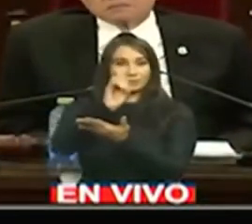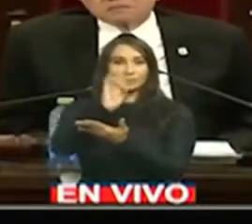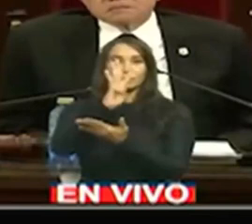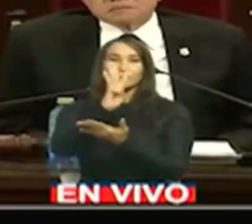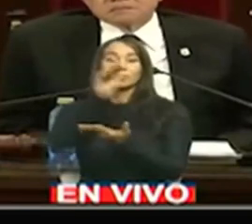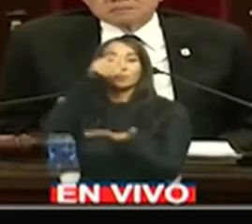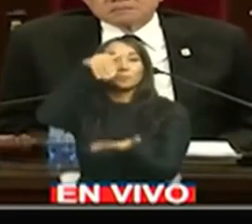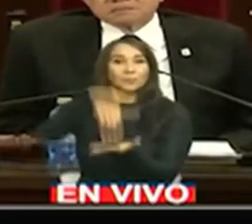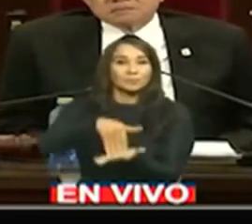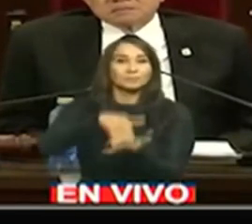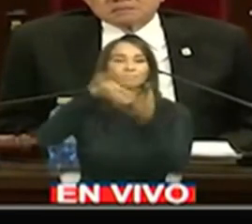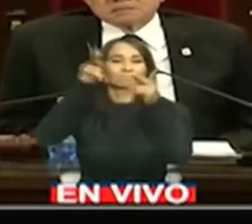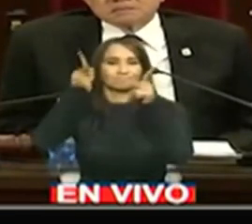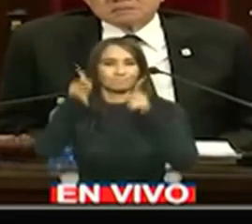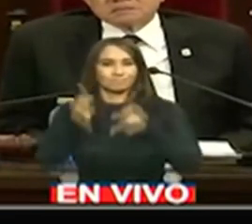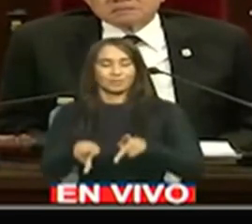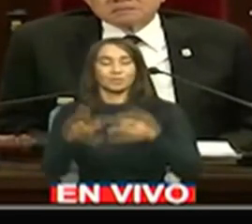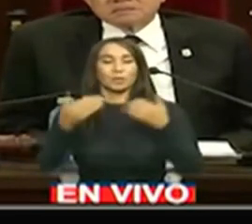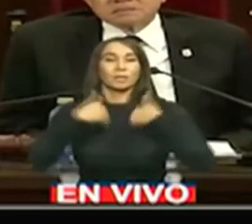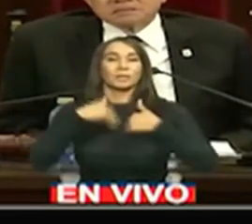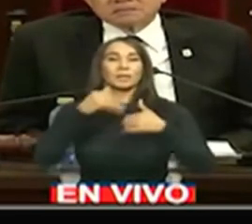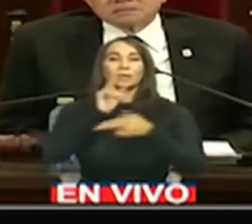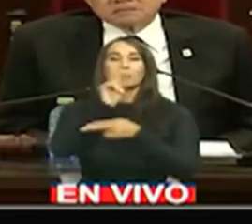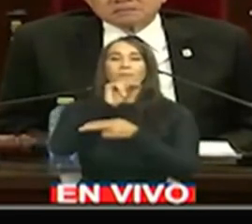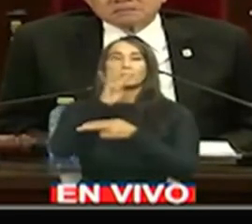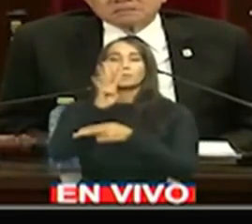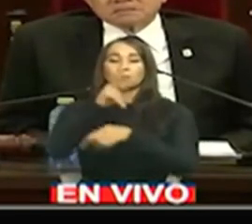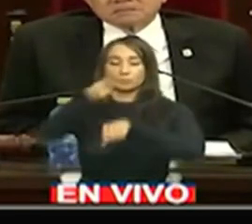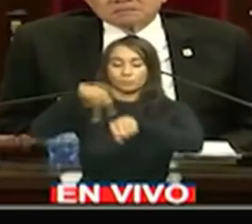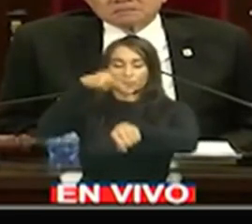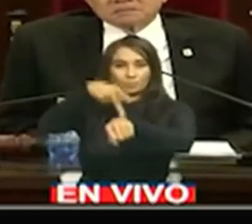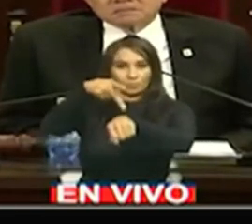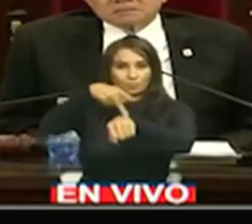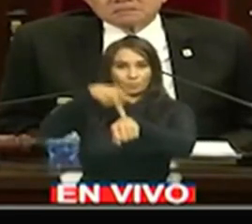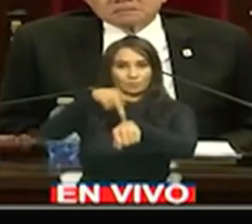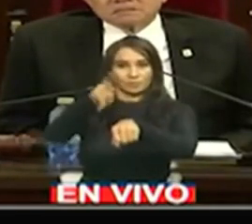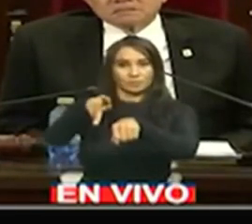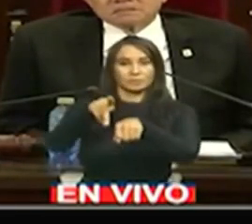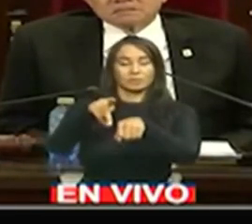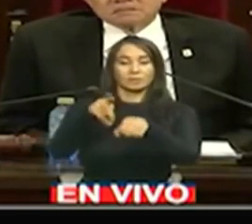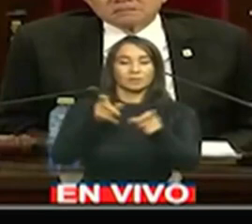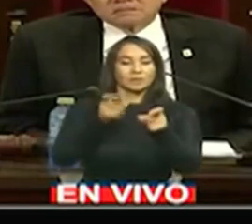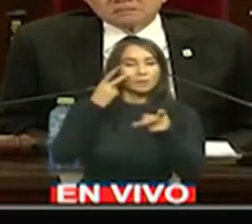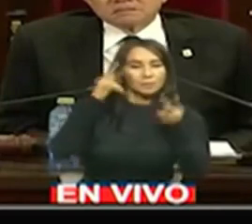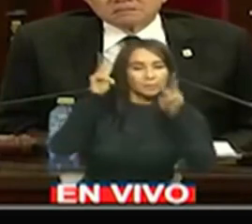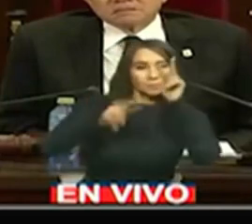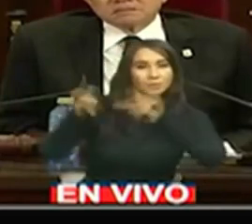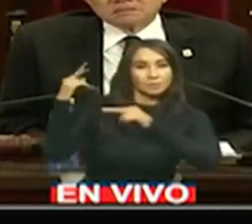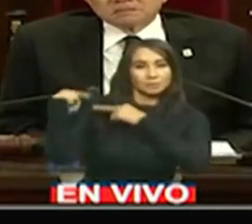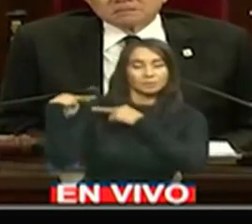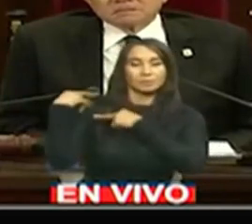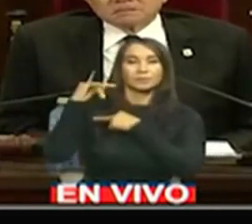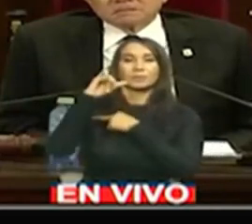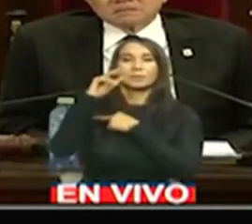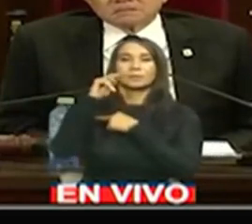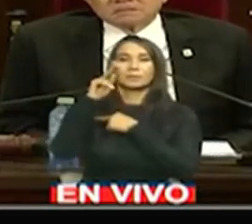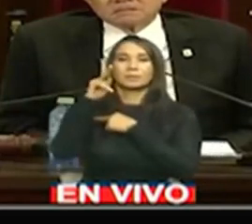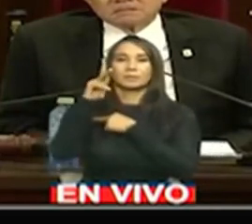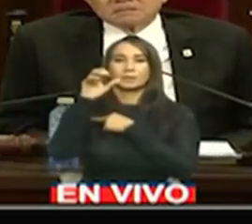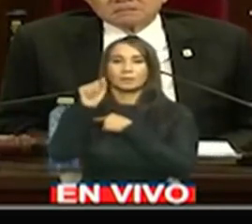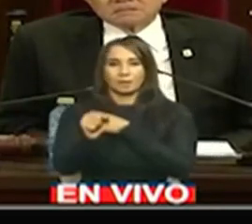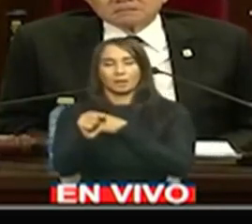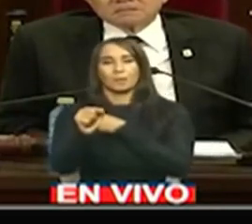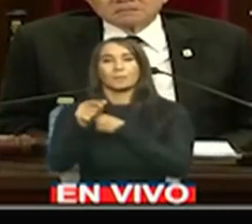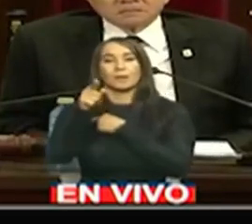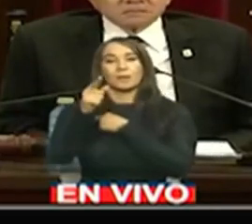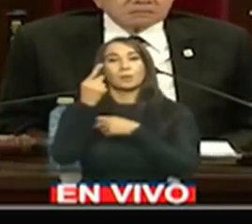4.750.000 habitantes, perteneciente a las 24 provincias bajo la jurisdicción del INAPA, con un índice de potabilidad promedio anual de